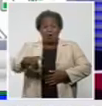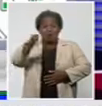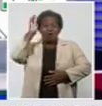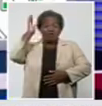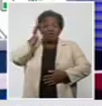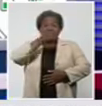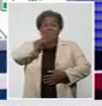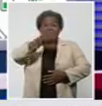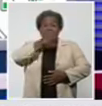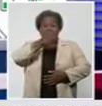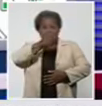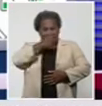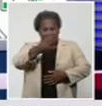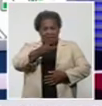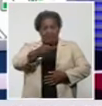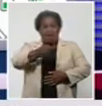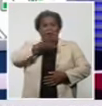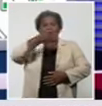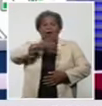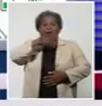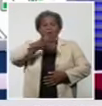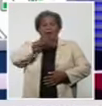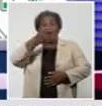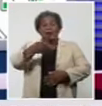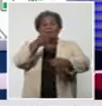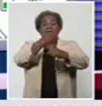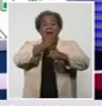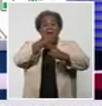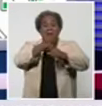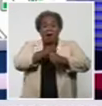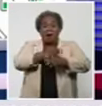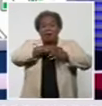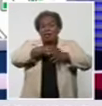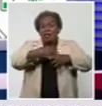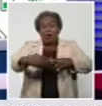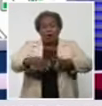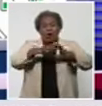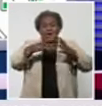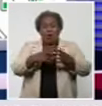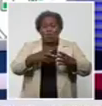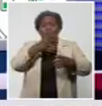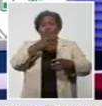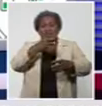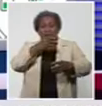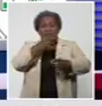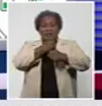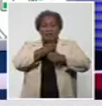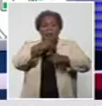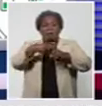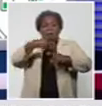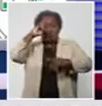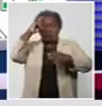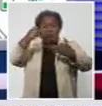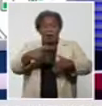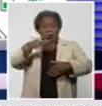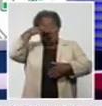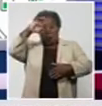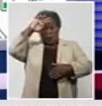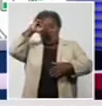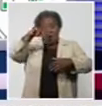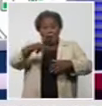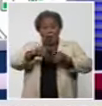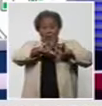estaremos haciendo referencia a esa obra grandísima de Fidel en favor de la salud cubana y también de la ciencia. Hoy en todo el país